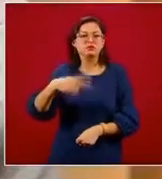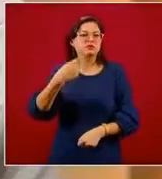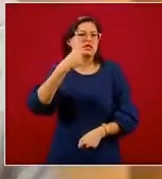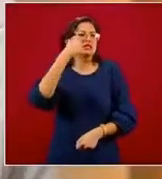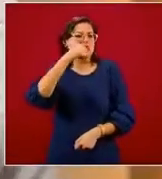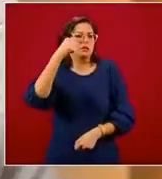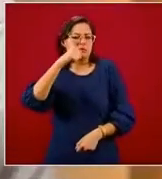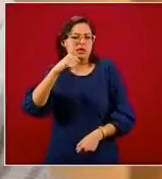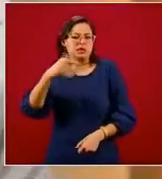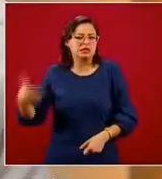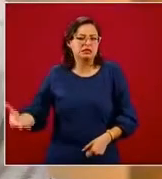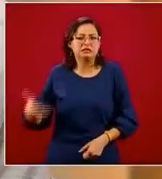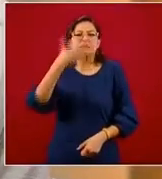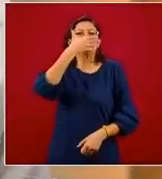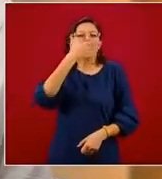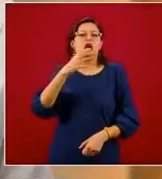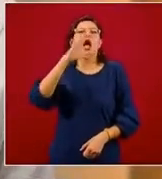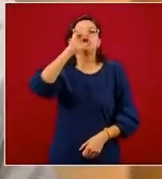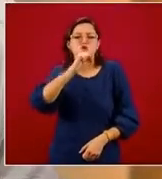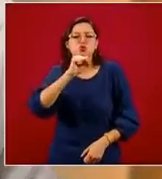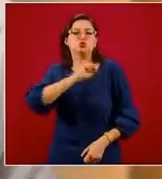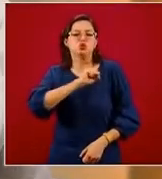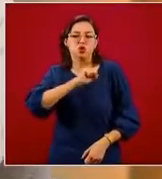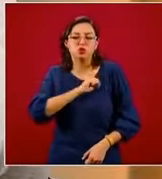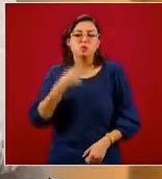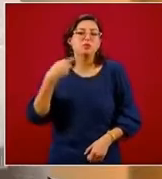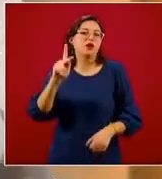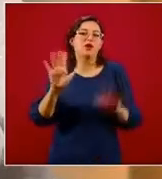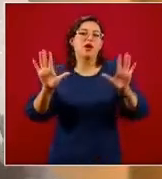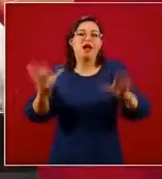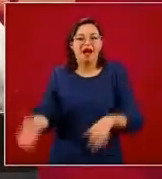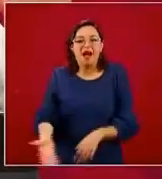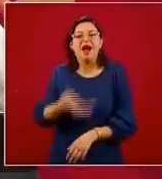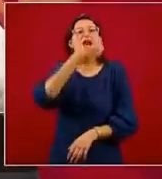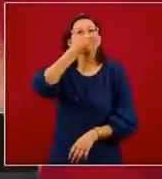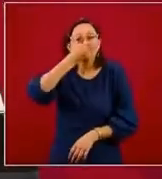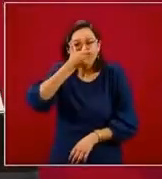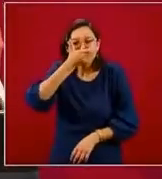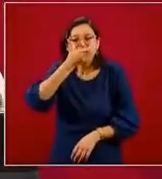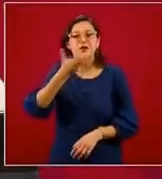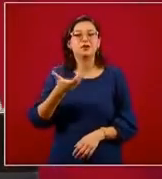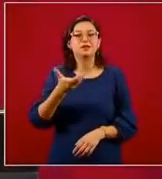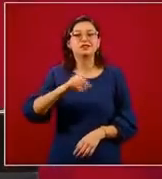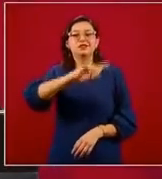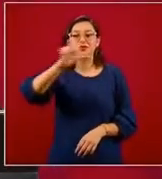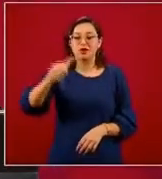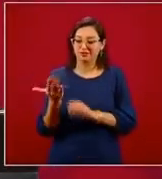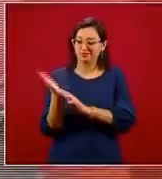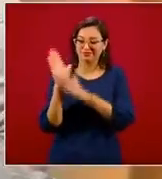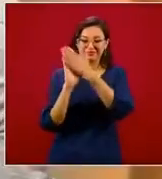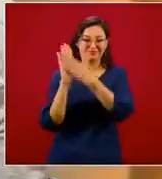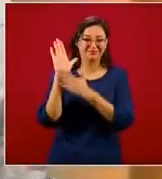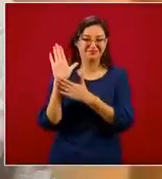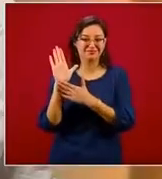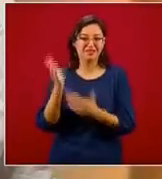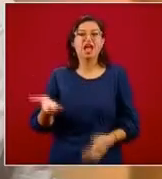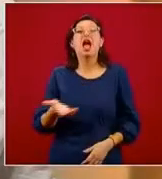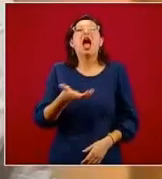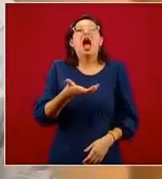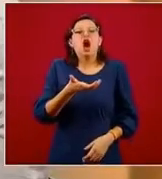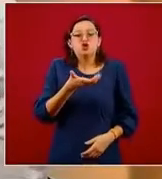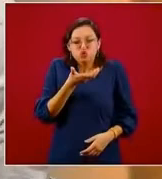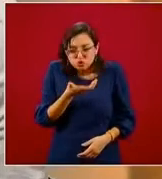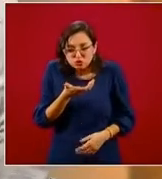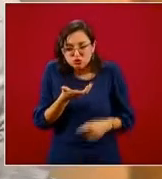protege, se in the tapa el Mexican estornudo y la culture, tos, you pero cover es it, muy común que se coughing, utilicen las and manos you cover y al coughing and hacerlo, sneezing, estas and you manos usually use your reciben